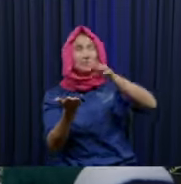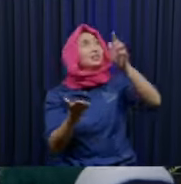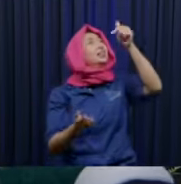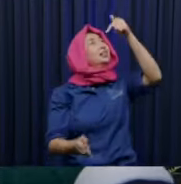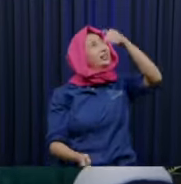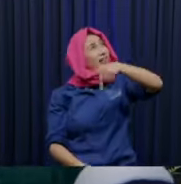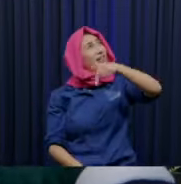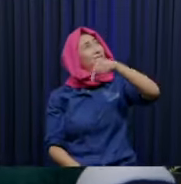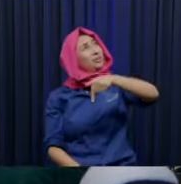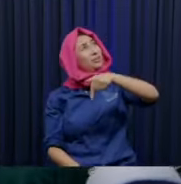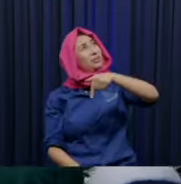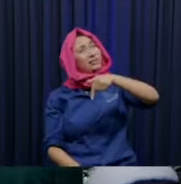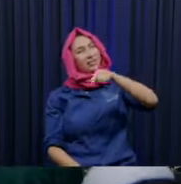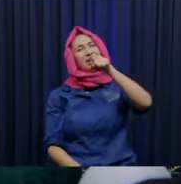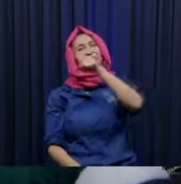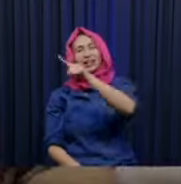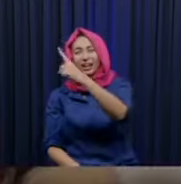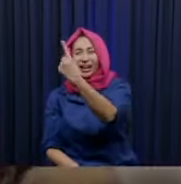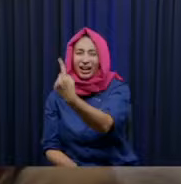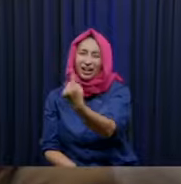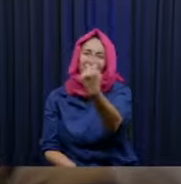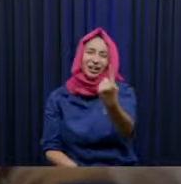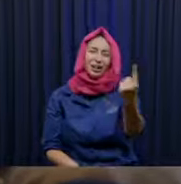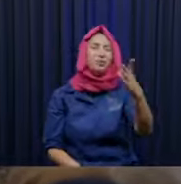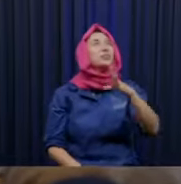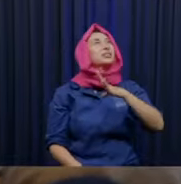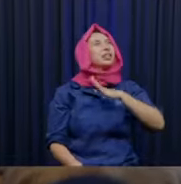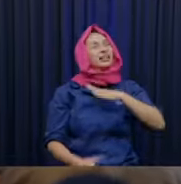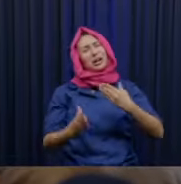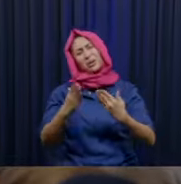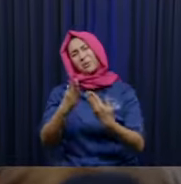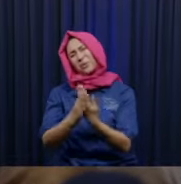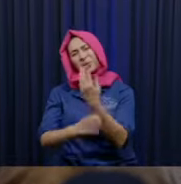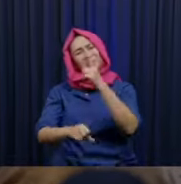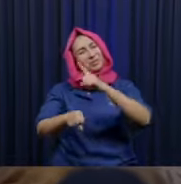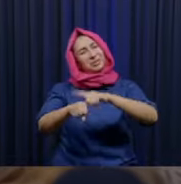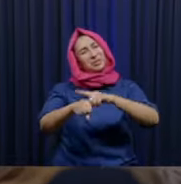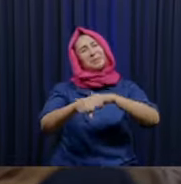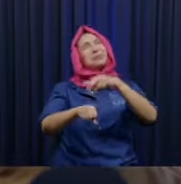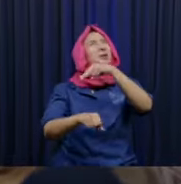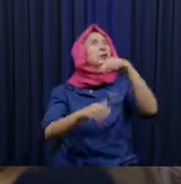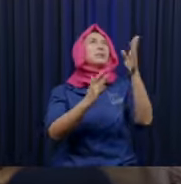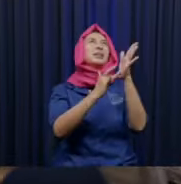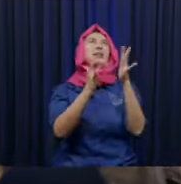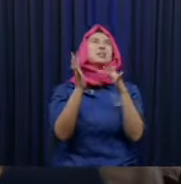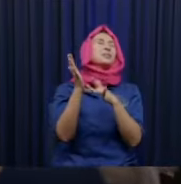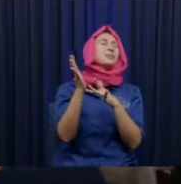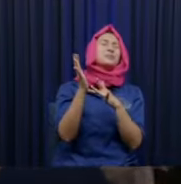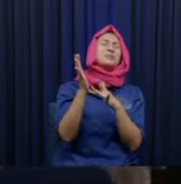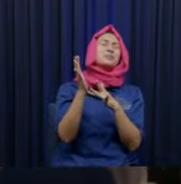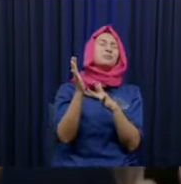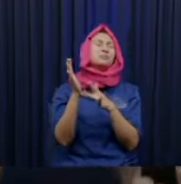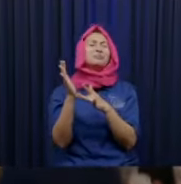hoy se marca un nuevo tiempo para ellos. En el nombre de Jesús.